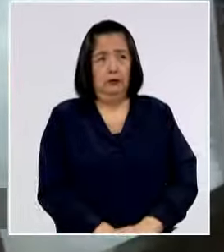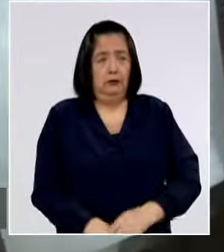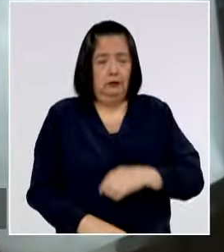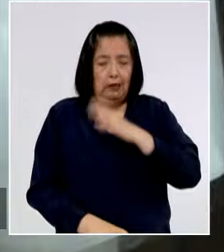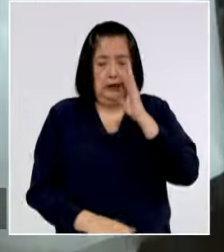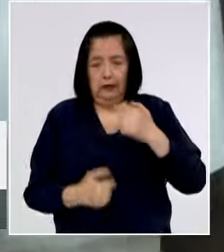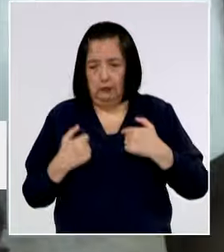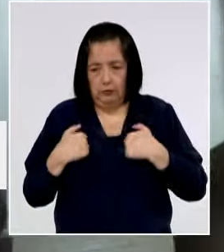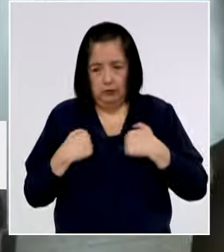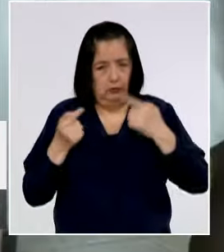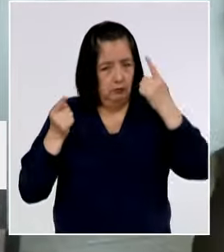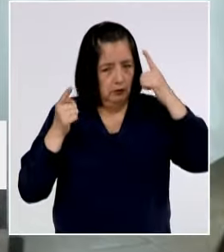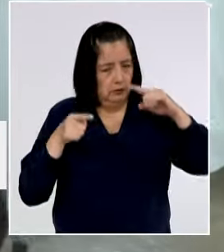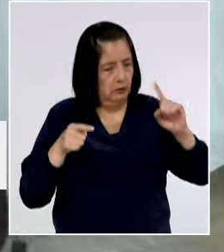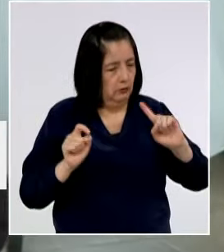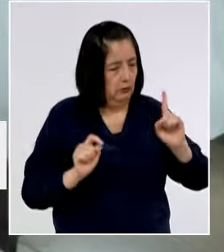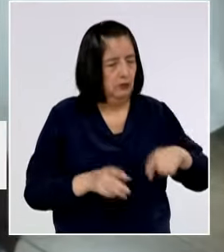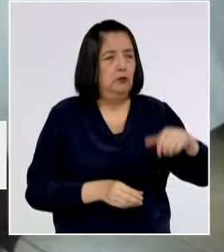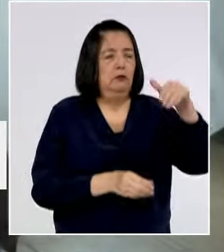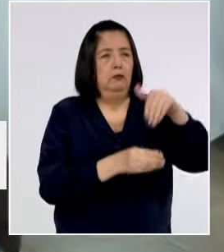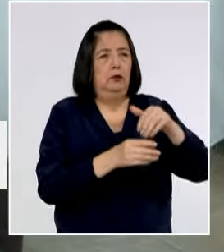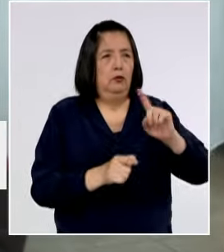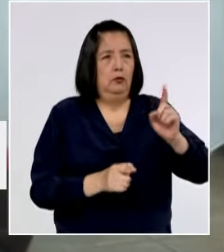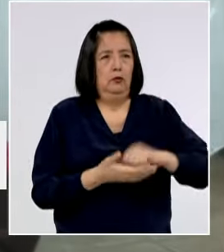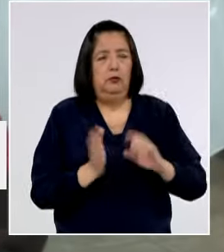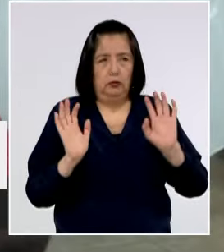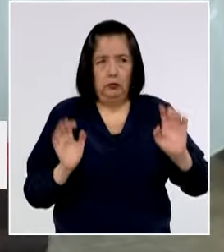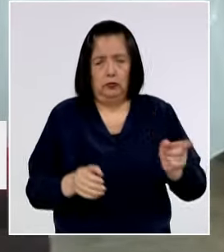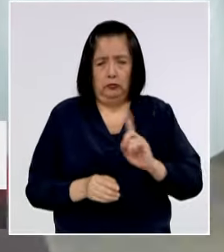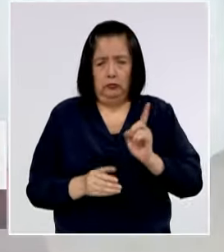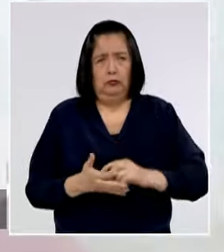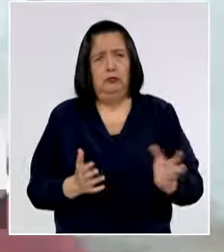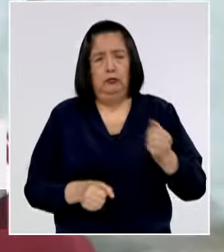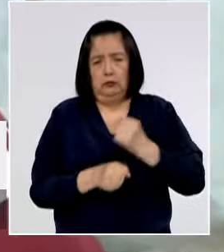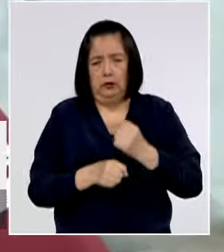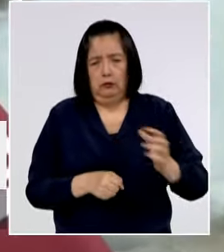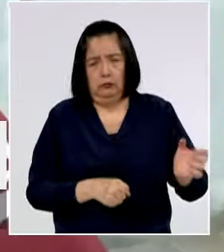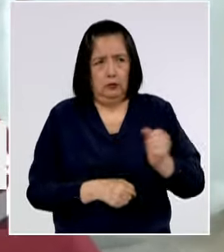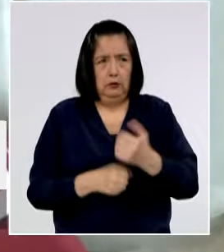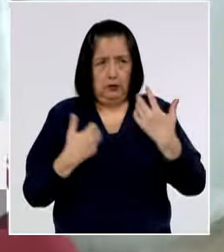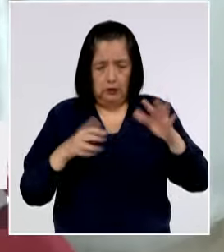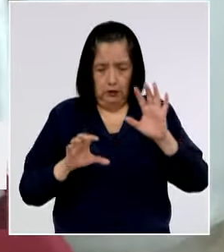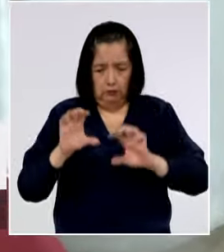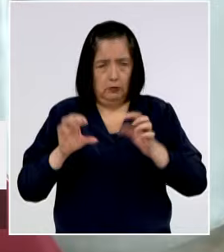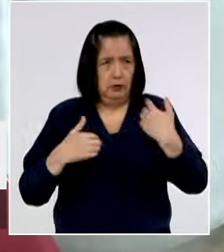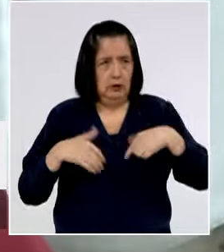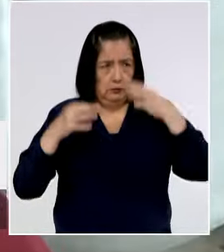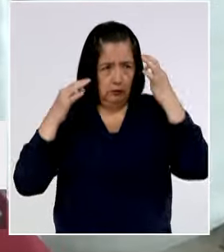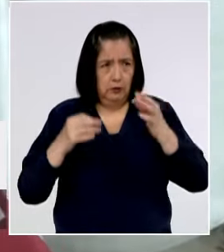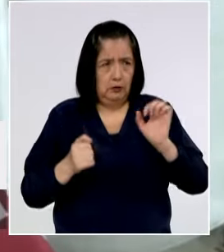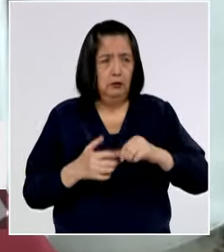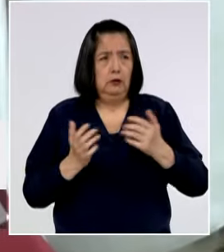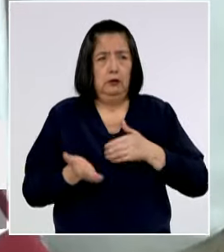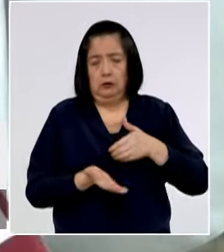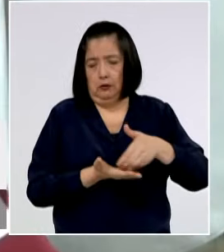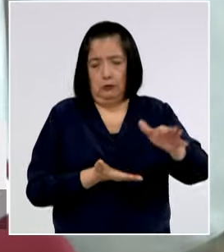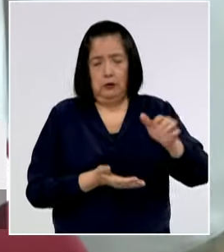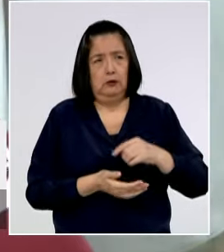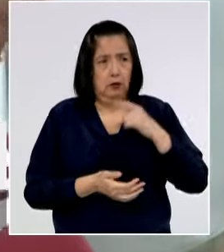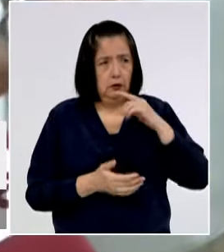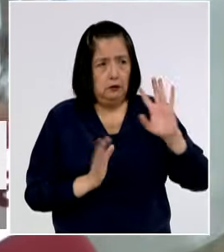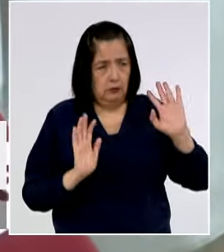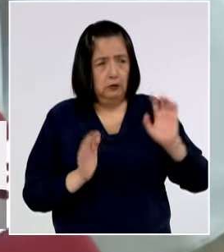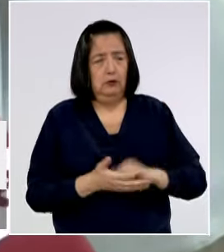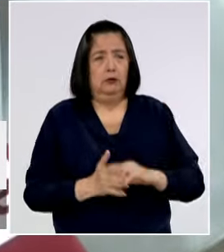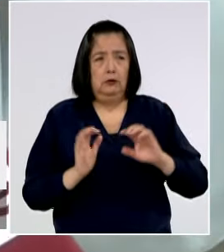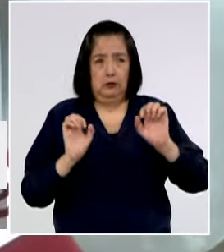jamás he negociado un voto jamás he negociado un cupo de trabajo ya evalué ya lo decidí la separación de la señorita hasta que de